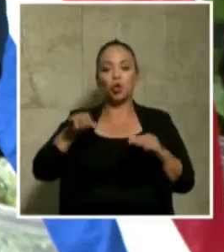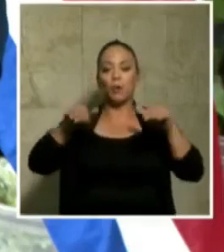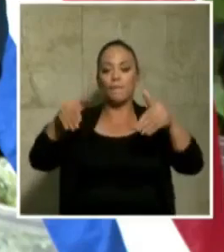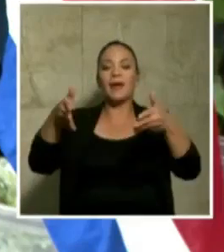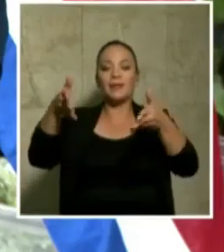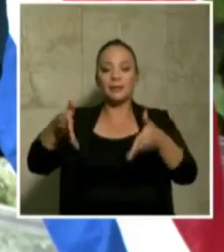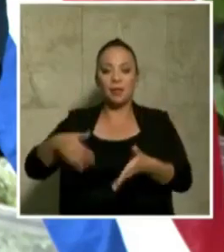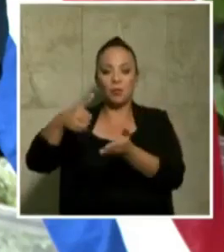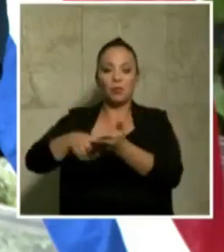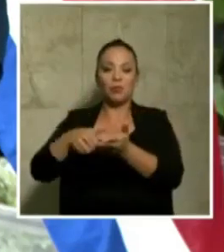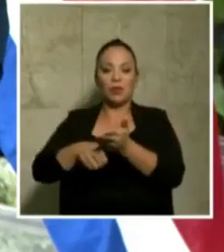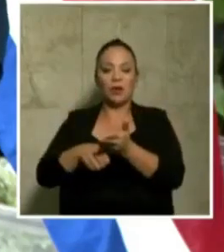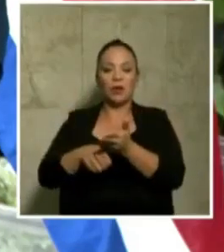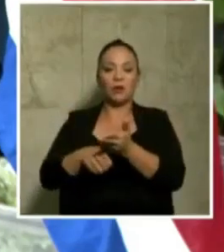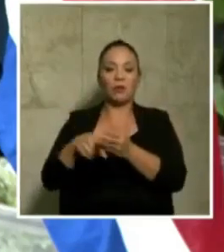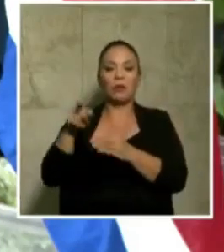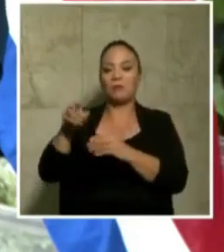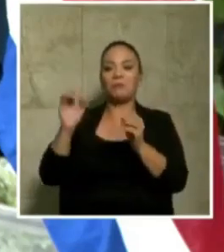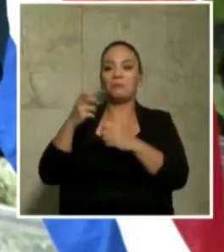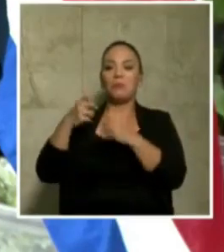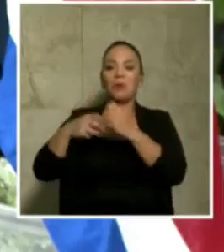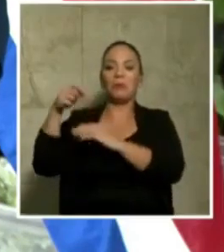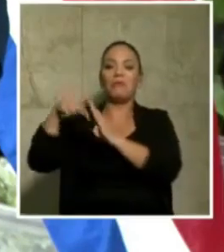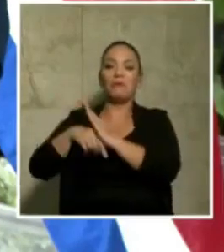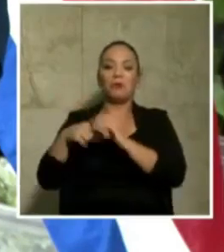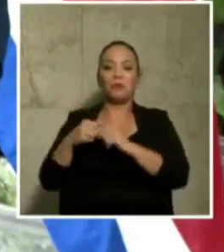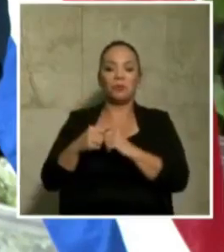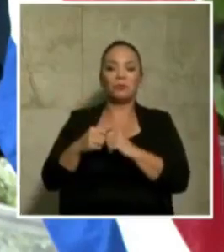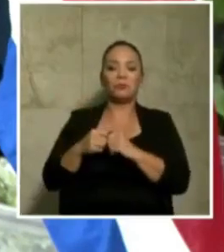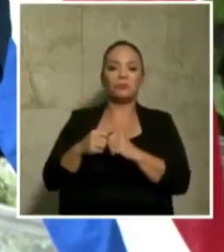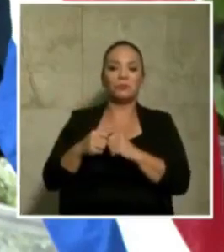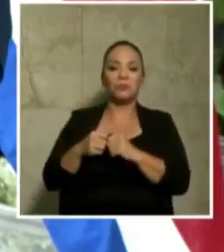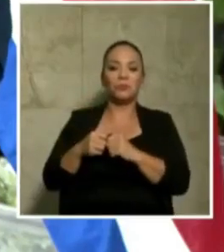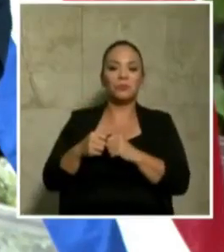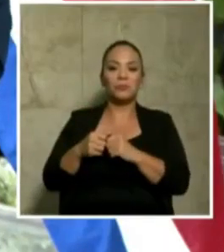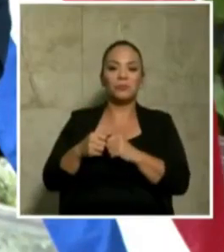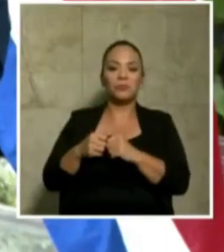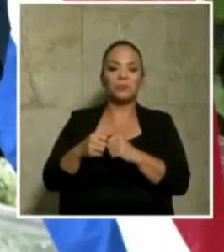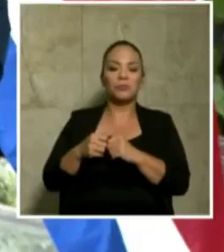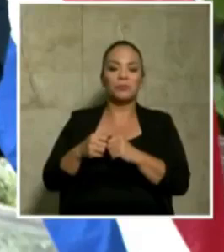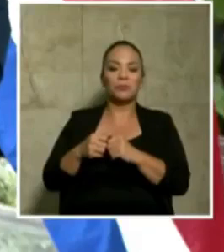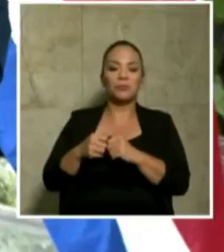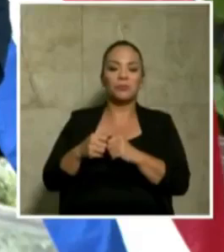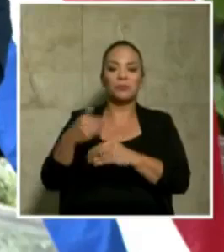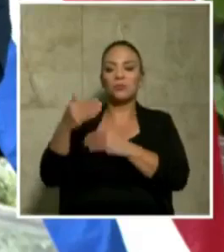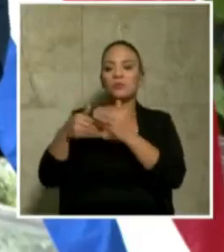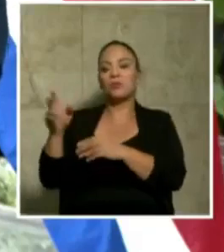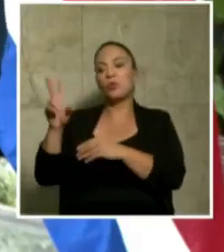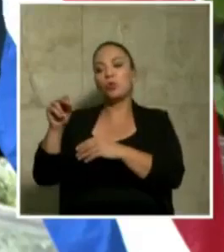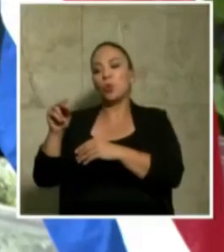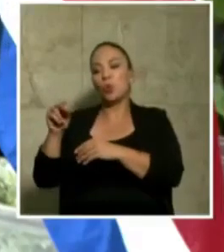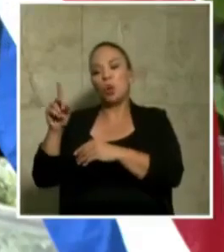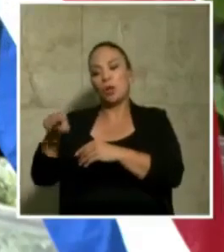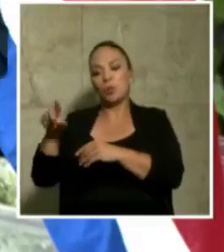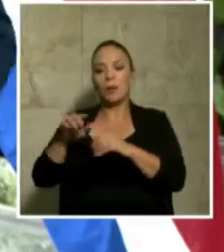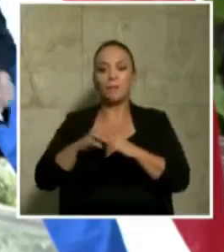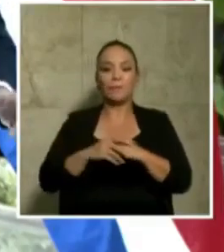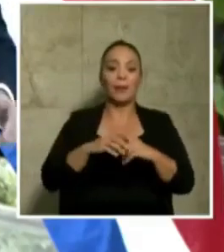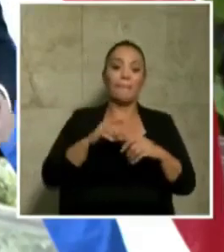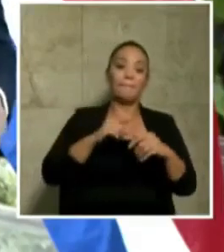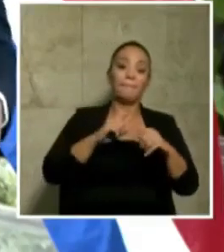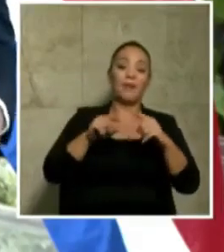diciendo esto no tiene ningún problema de fondo y ese procedimiento no anula. Y cinco, los mismos de